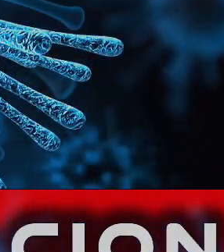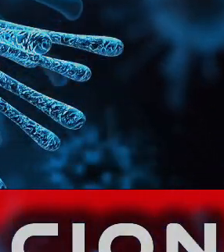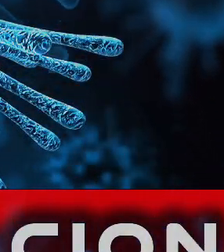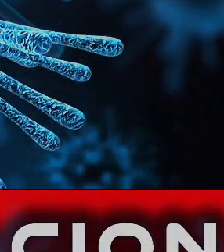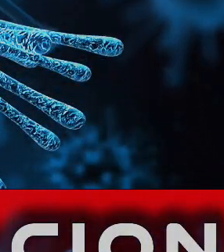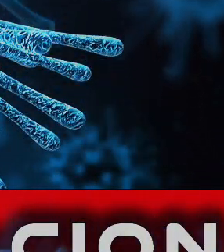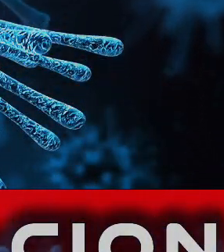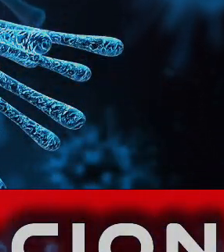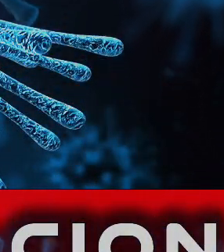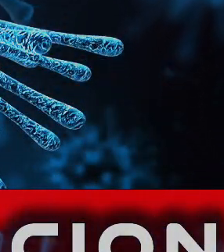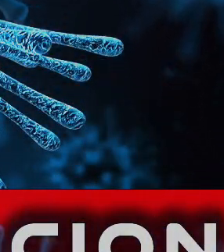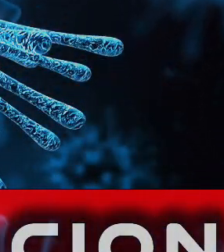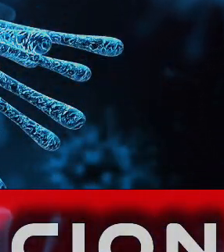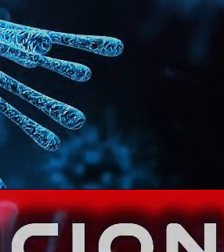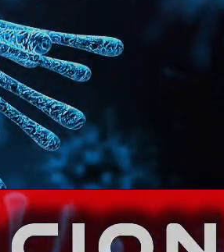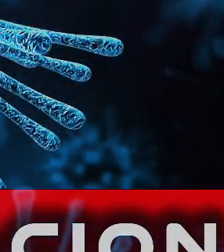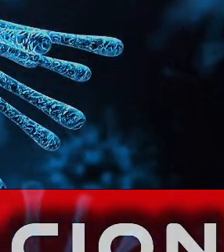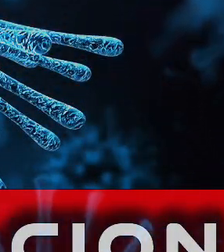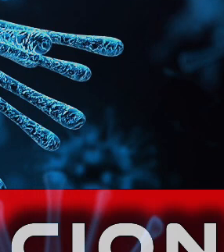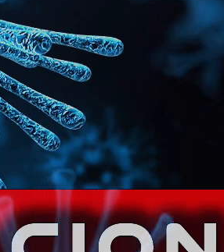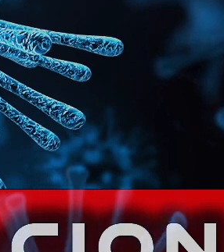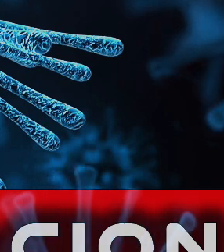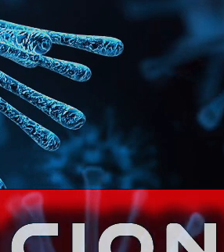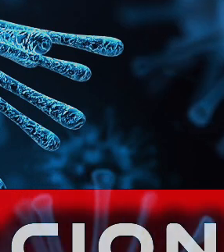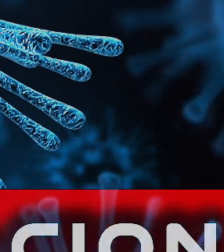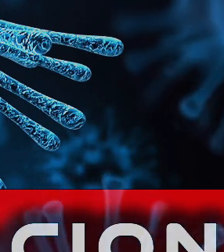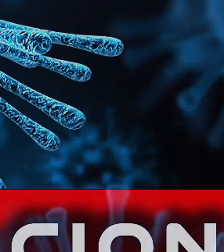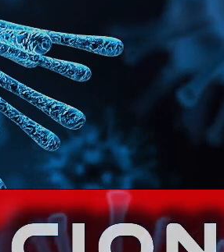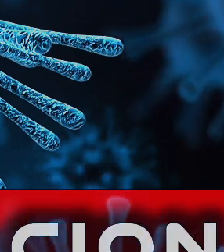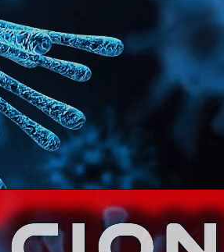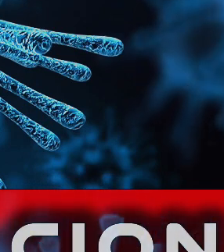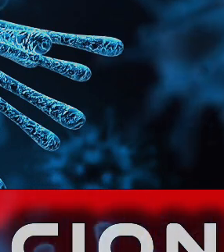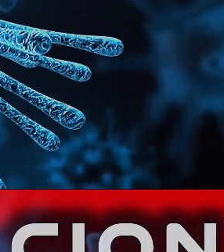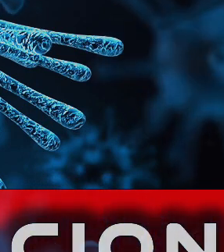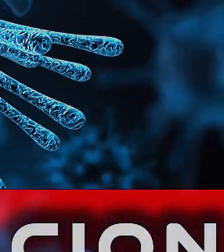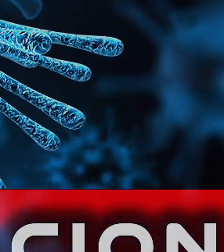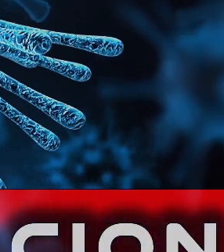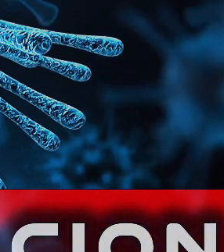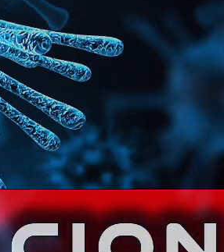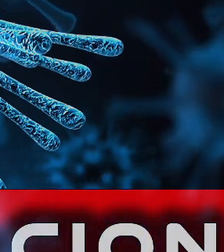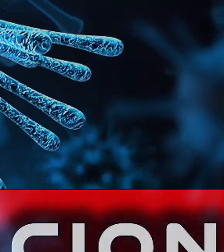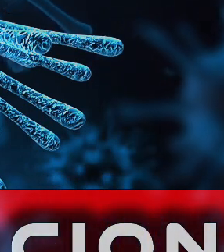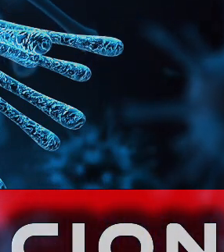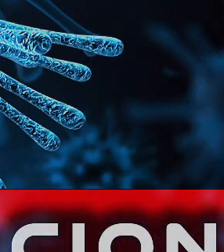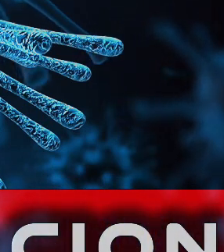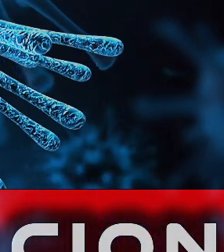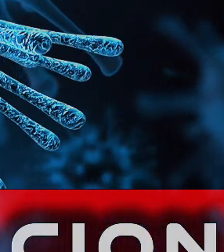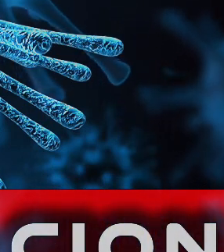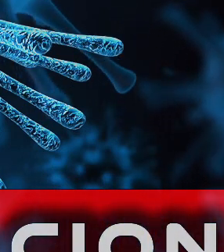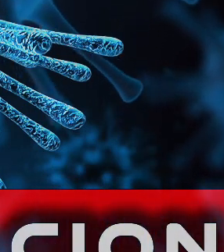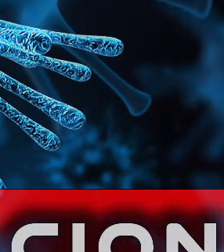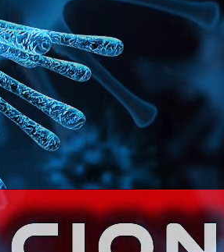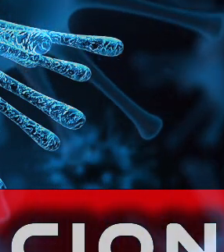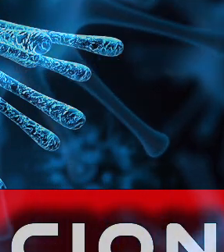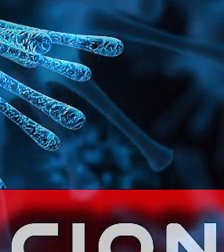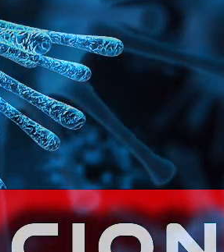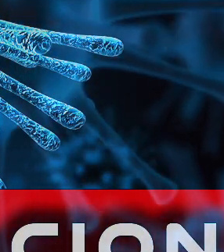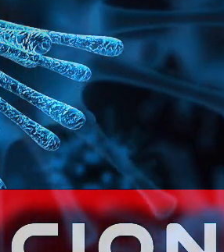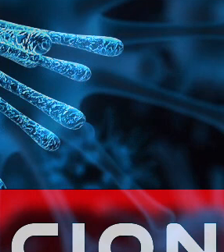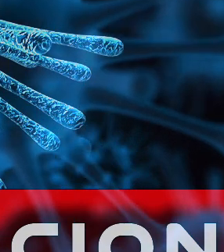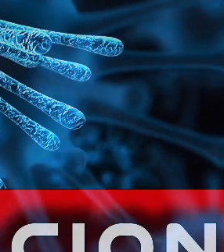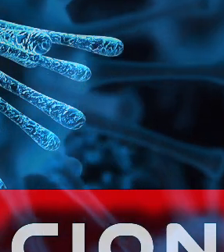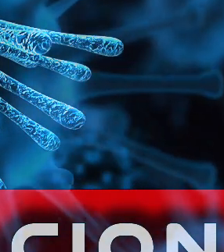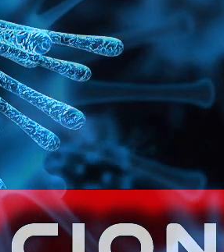Mantente informado y visita nuestra cuenta de Twitter, @escuchadiario, donde podrás encontrar notas destacadas y lo más reciente de